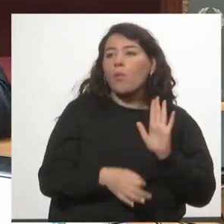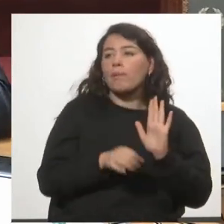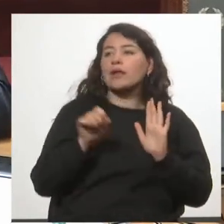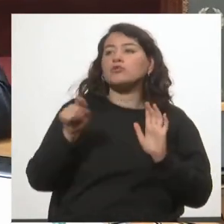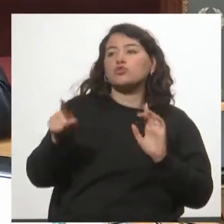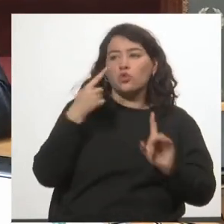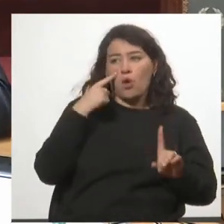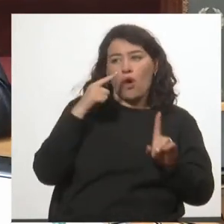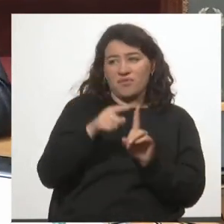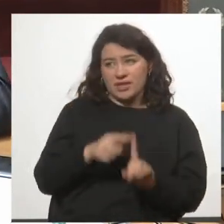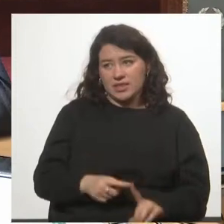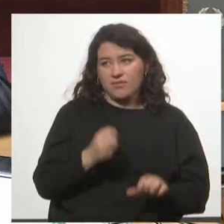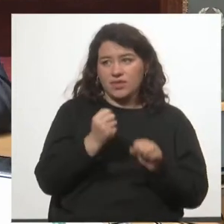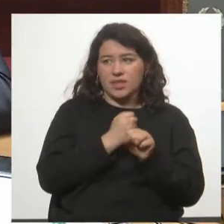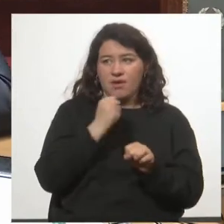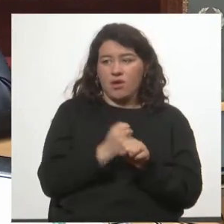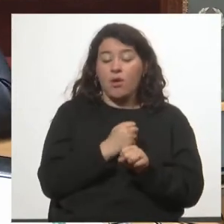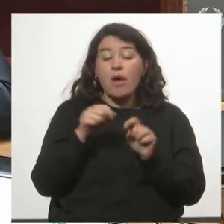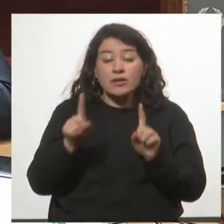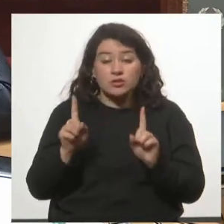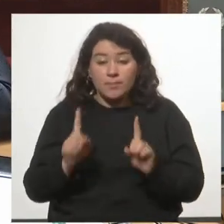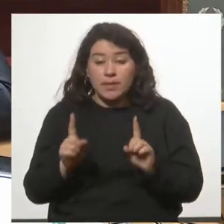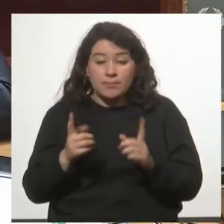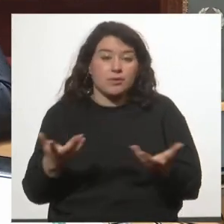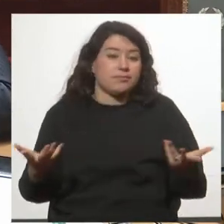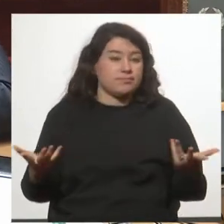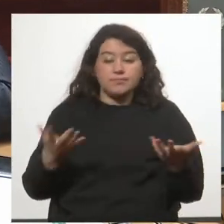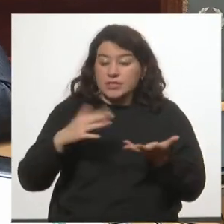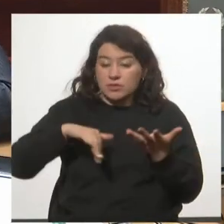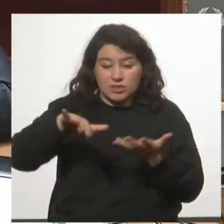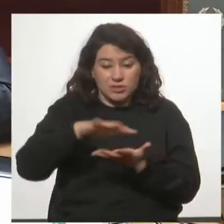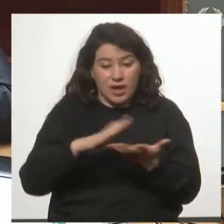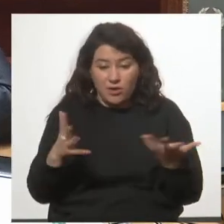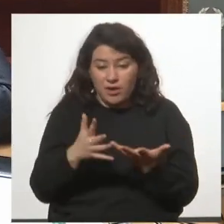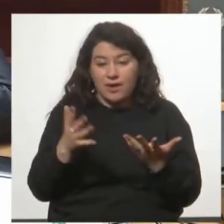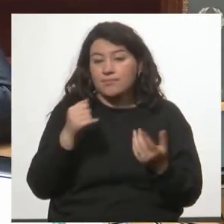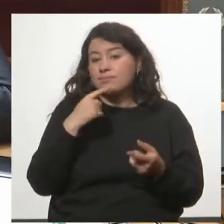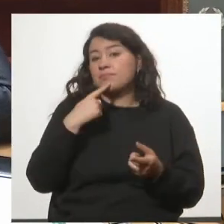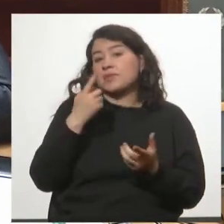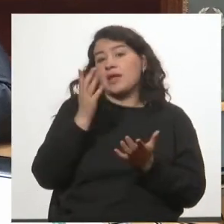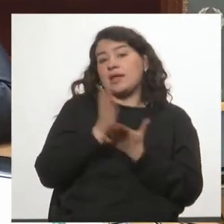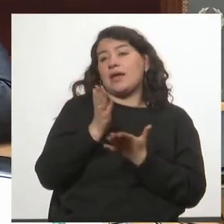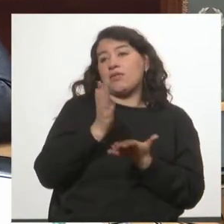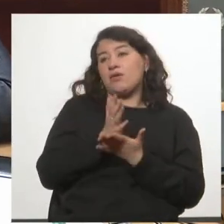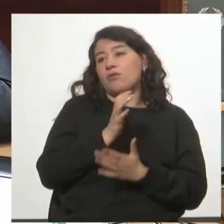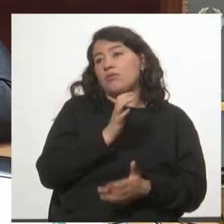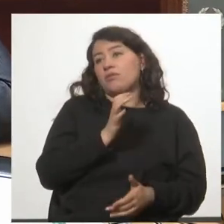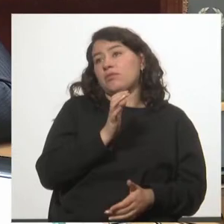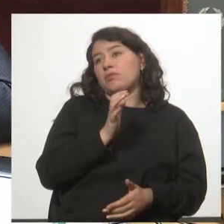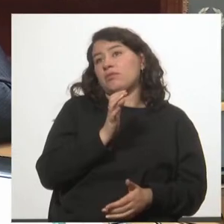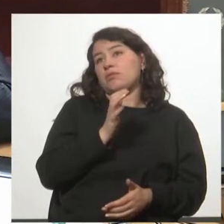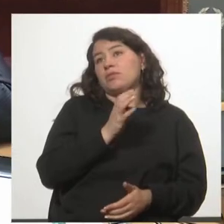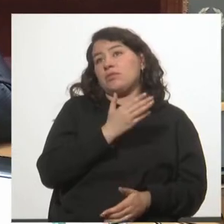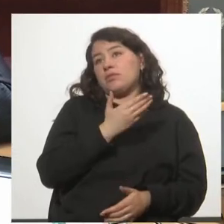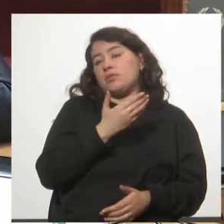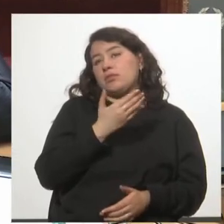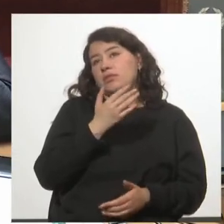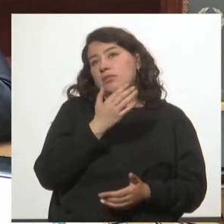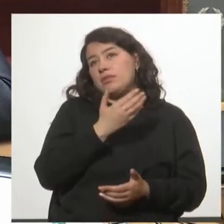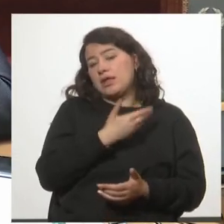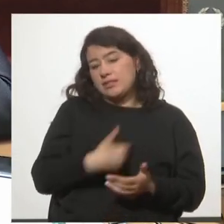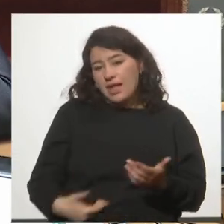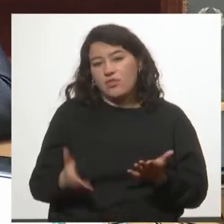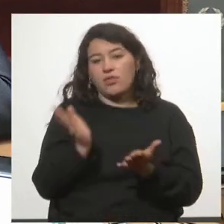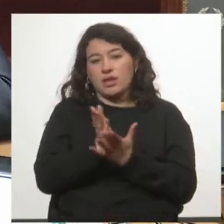fines del estado y eso es lo que ocurrió se violentó el estado de derecho se violentó la constitución